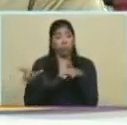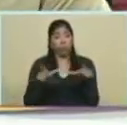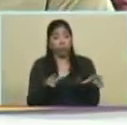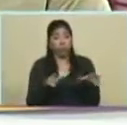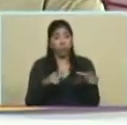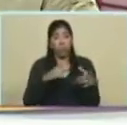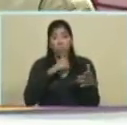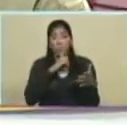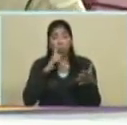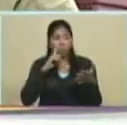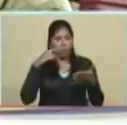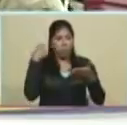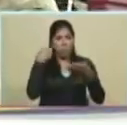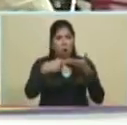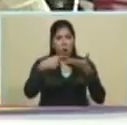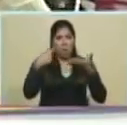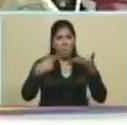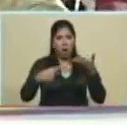Andrés Velázquez se lanzó.